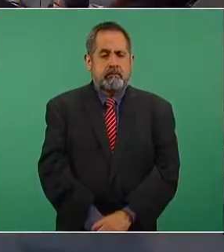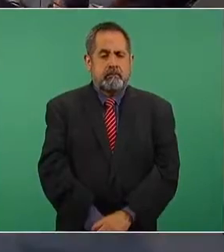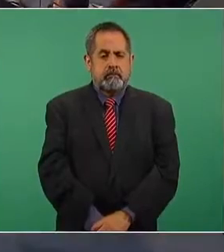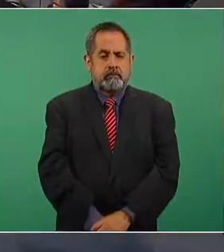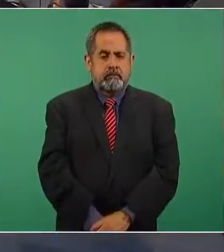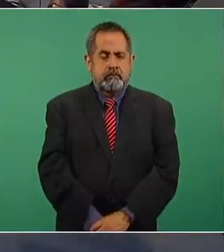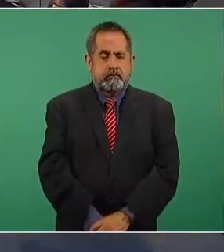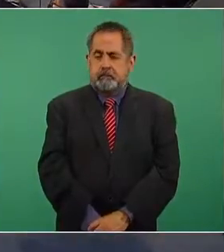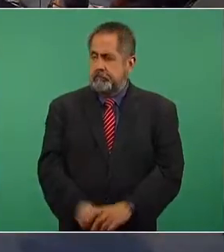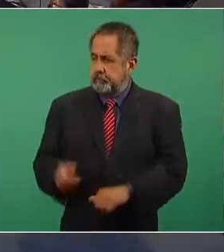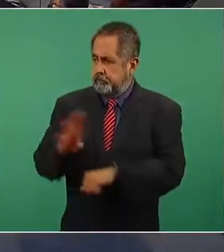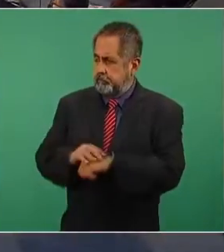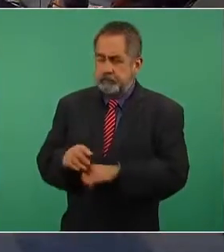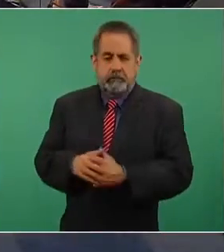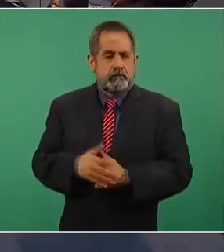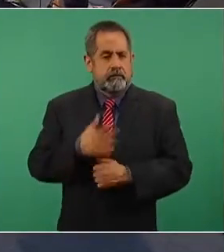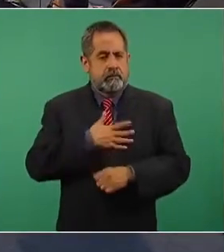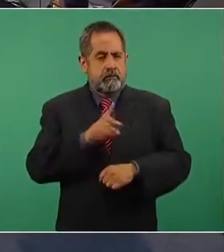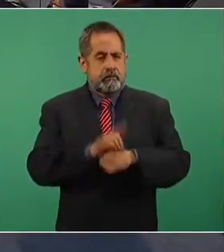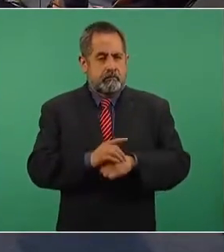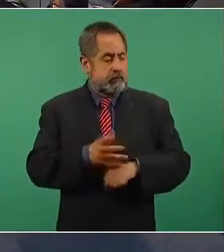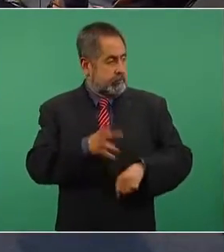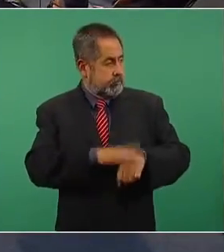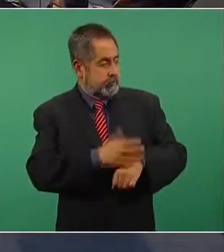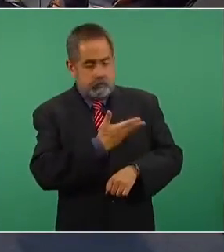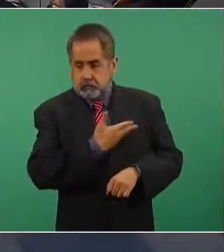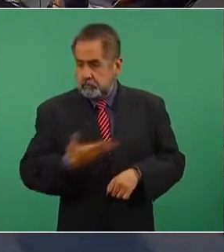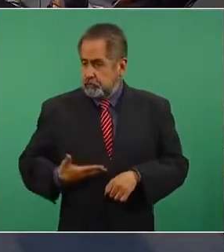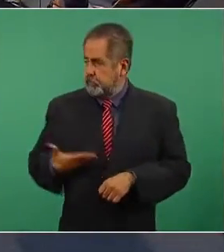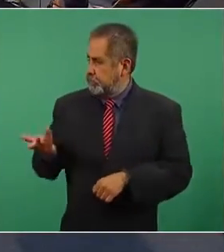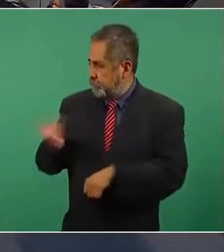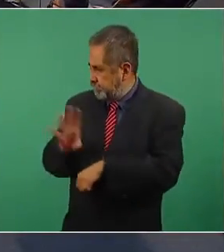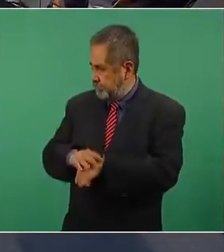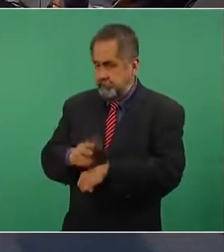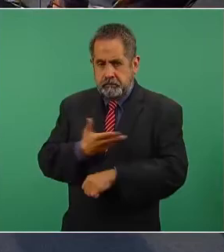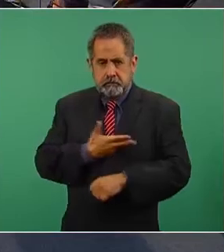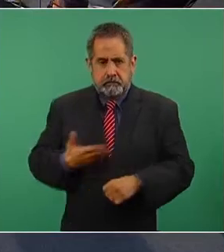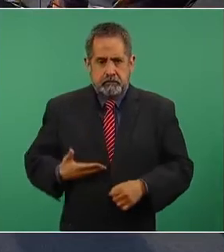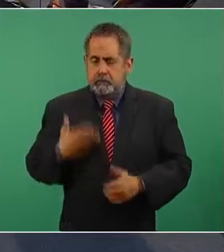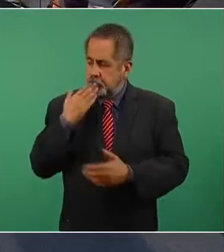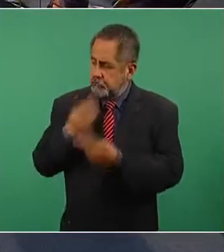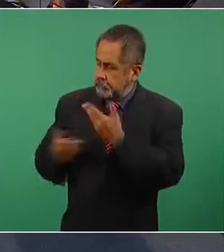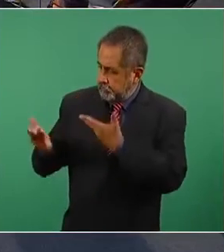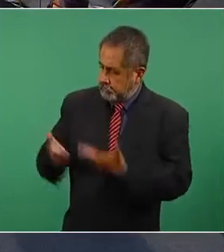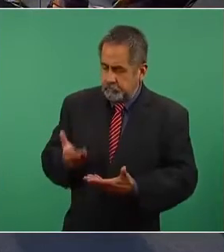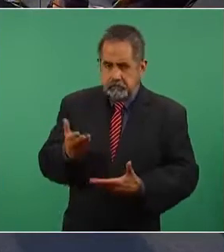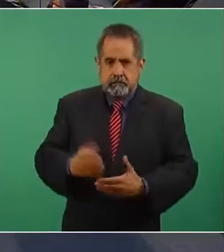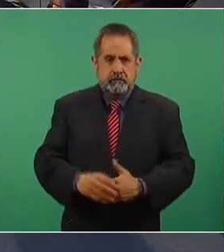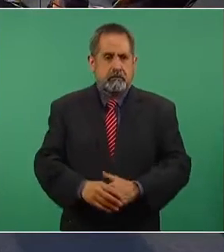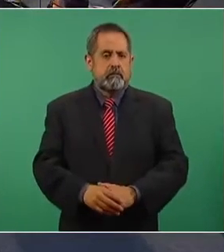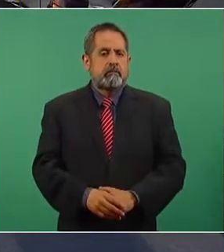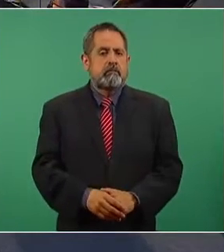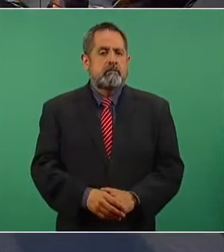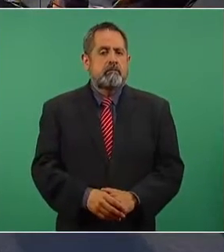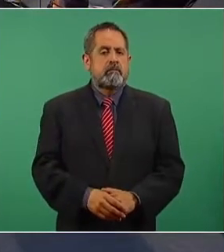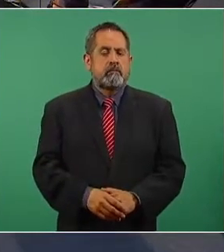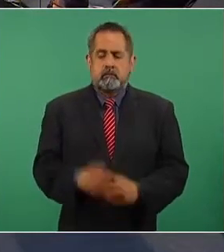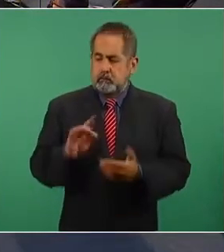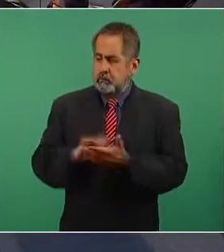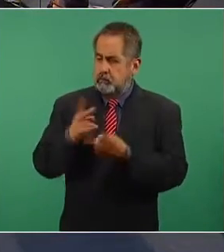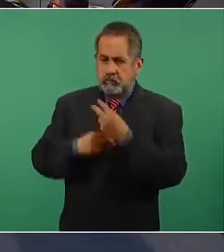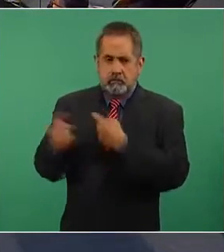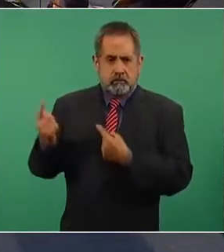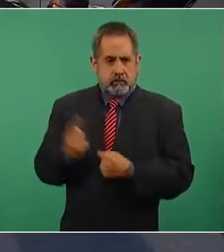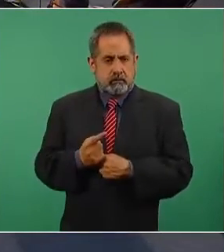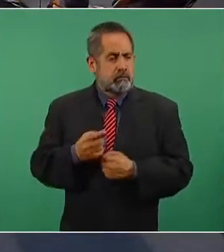Con su permiso. Buen día. Con su permiso, señor presidente. Bienvenido, Lucho. Rogelio, muchas gracias por estar aquí